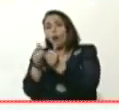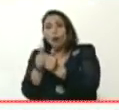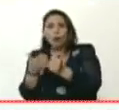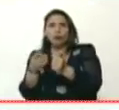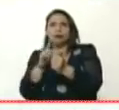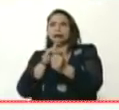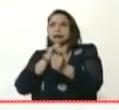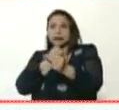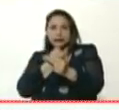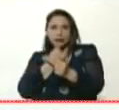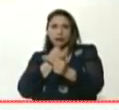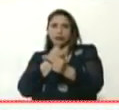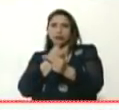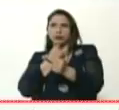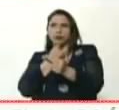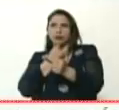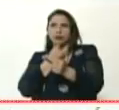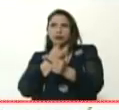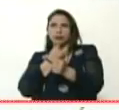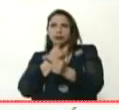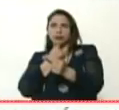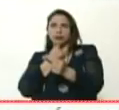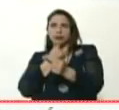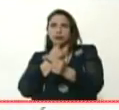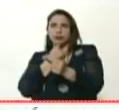secreto. Nadie debe saberlo.